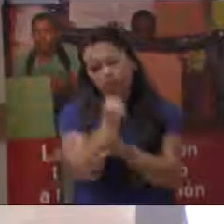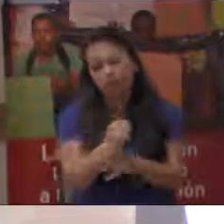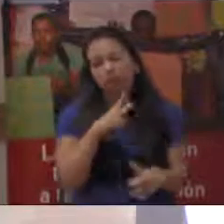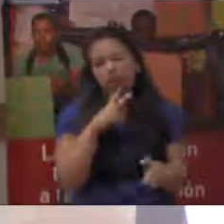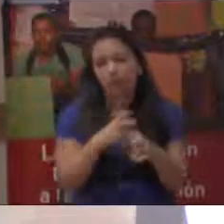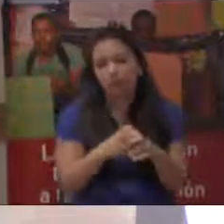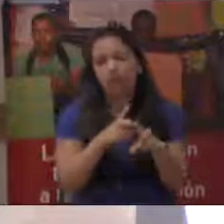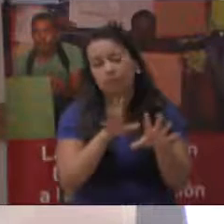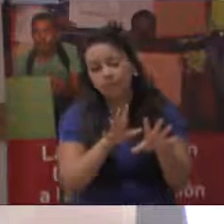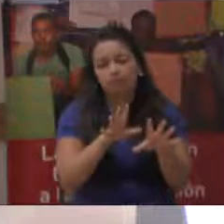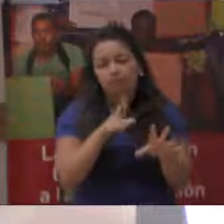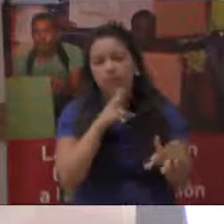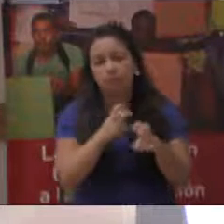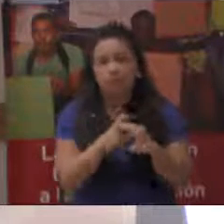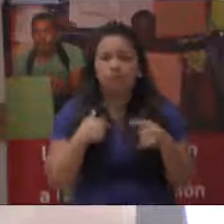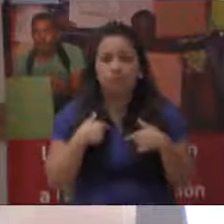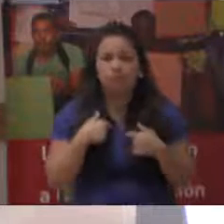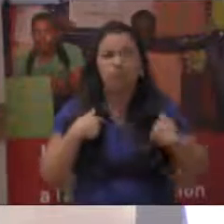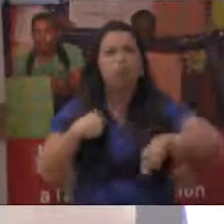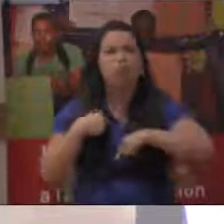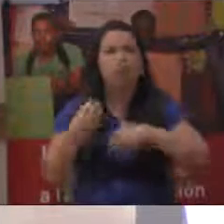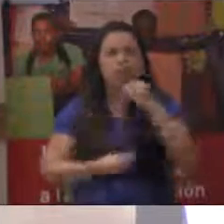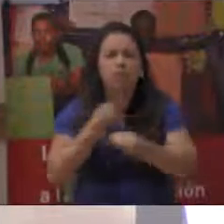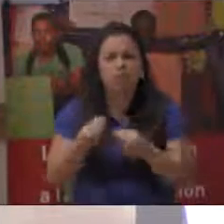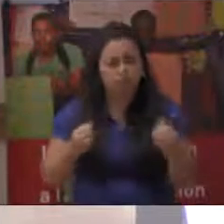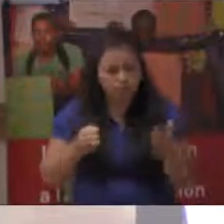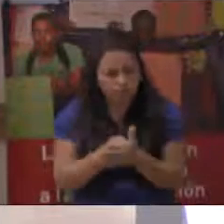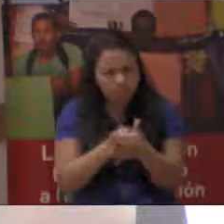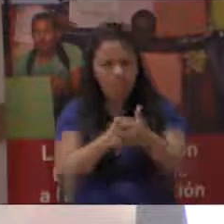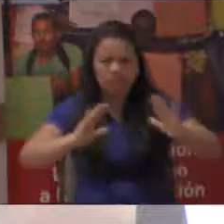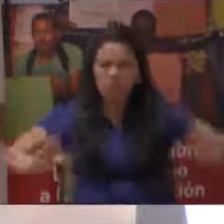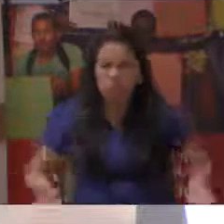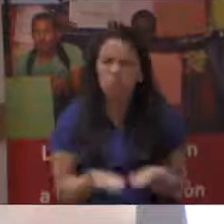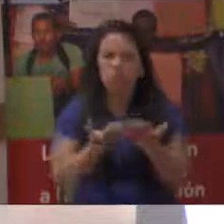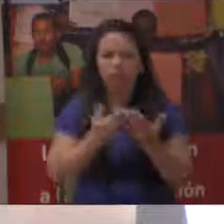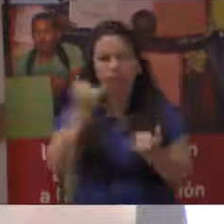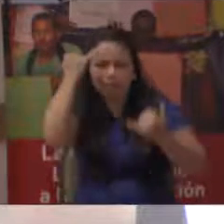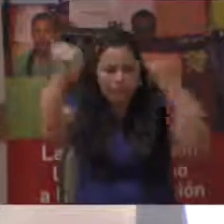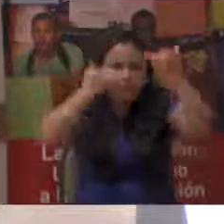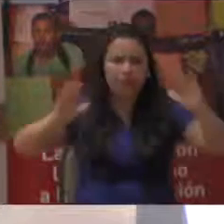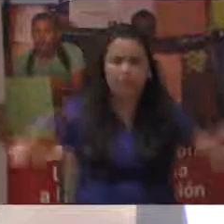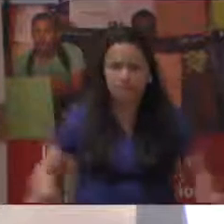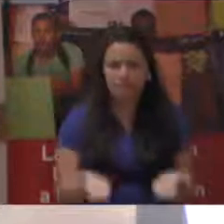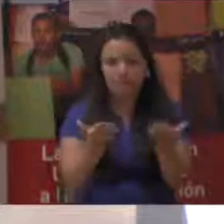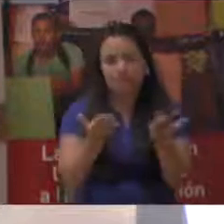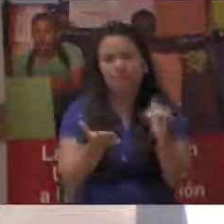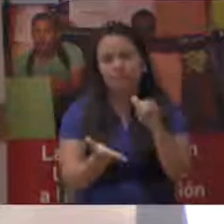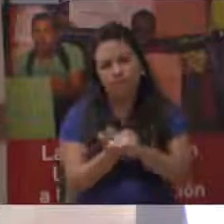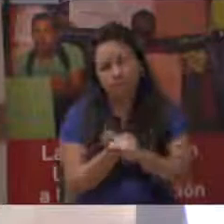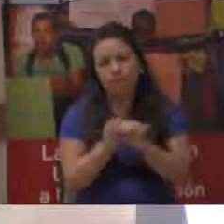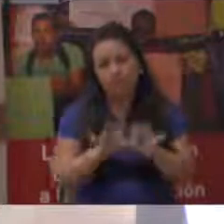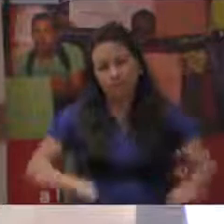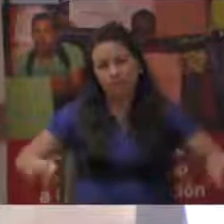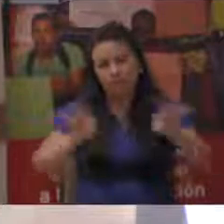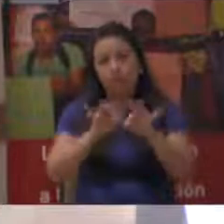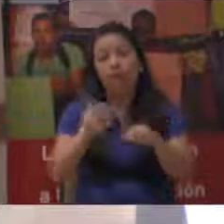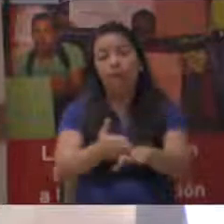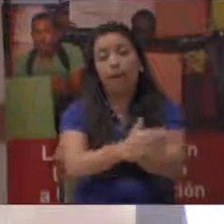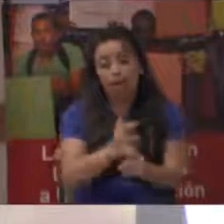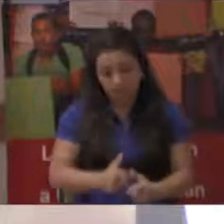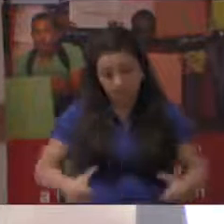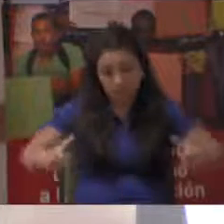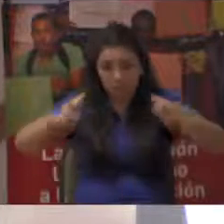la situación. La ACR lidera, impulsa iniciativas, pero indudablemente pues tiene que pasar por el Congreso de la